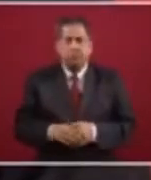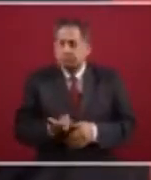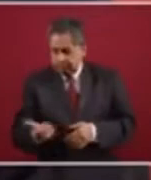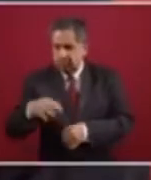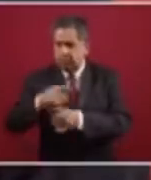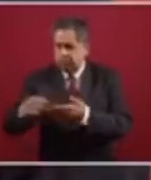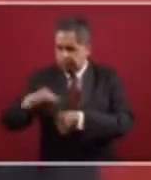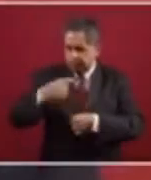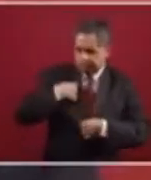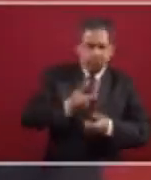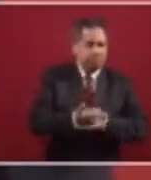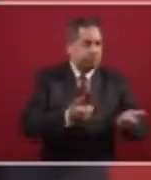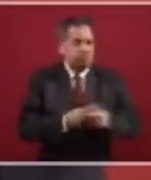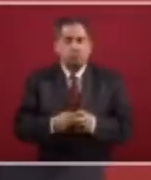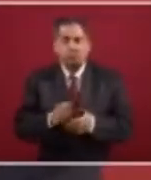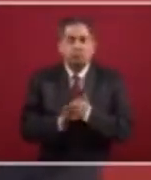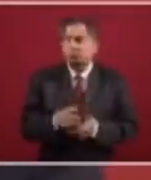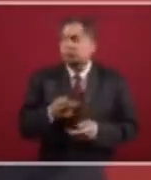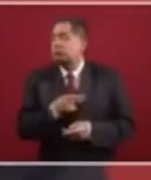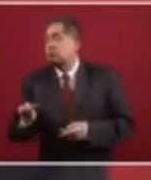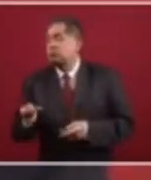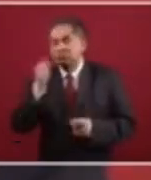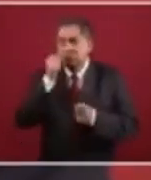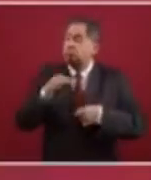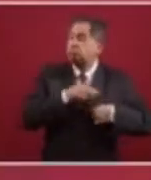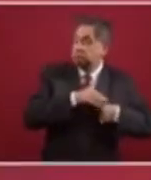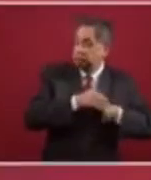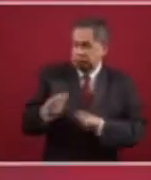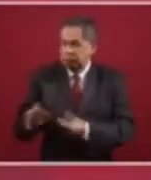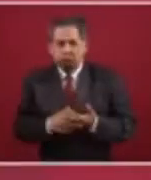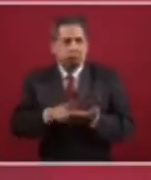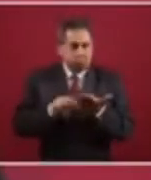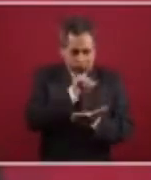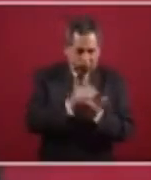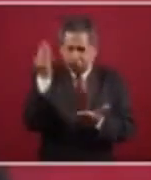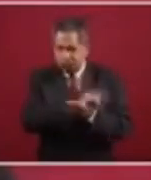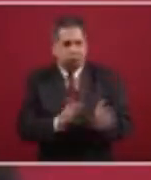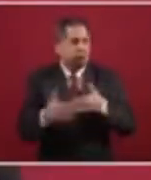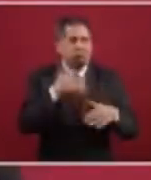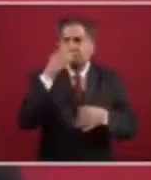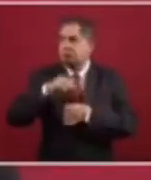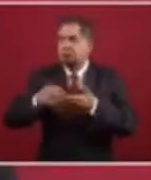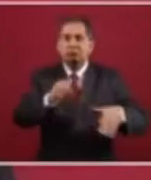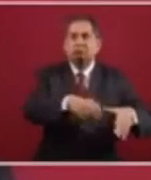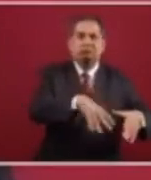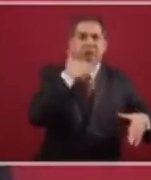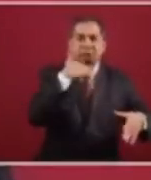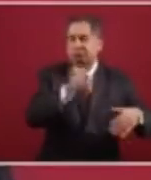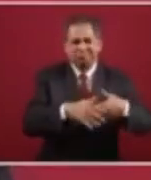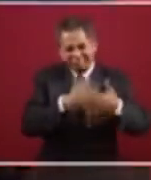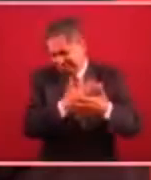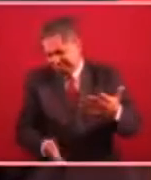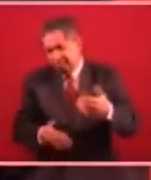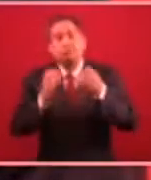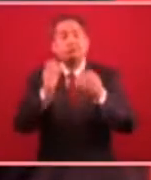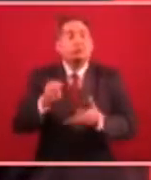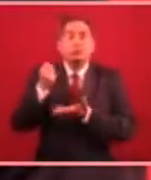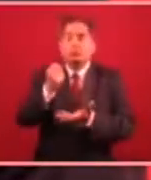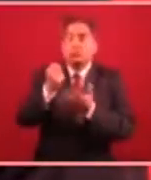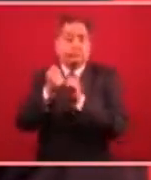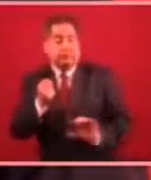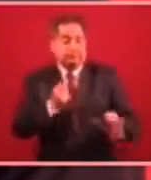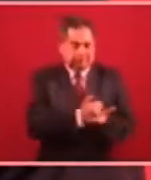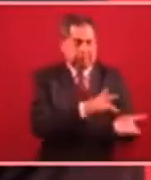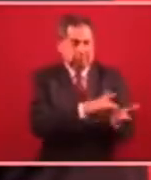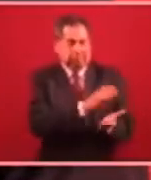voto, el tráfico con la pobreza de la gente, la falsificación de actas, el relleno de urnas. Si ustedes le ayudan a Arturo, de presupuesto